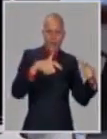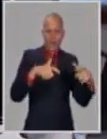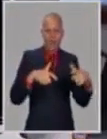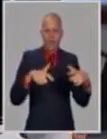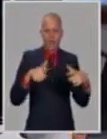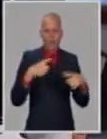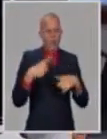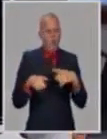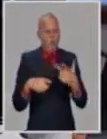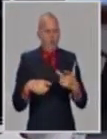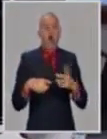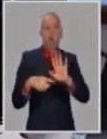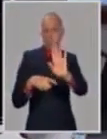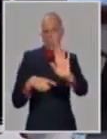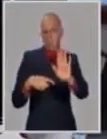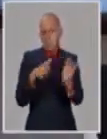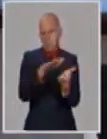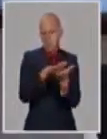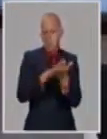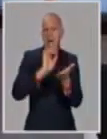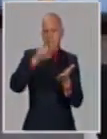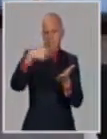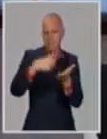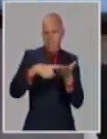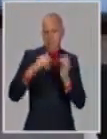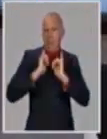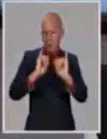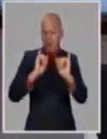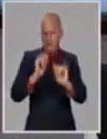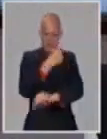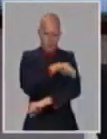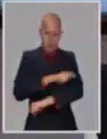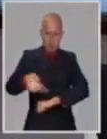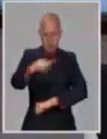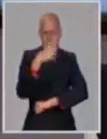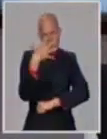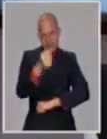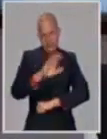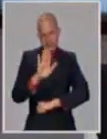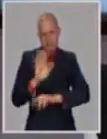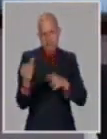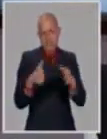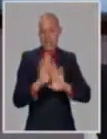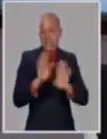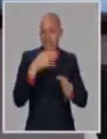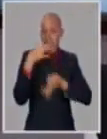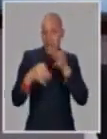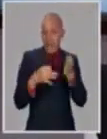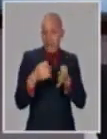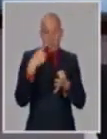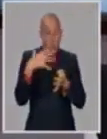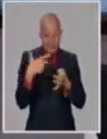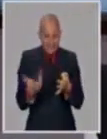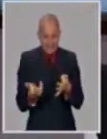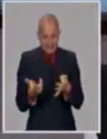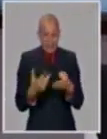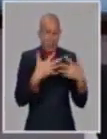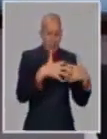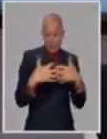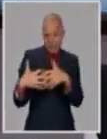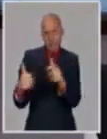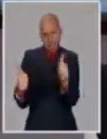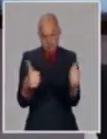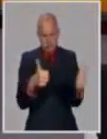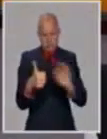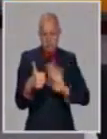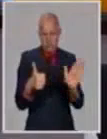información a nuestros televidentes sobre esos temas. Muy bien, marchan bien, los resultados hasta ahora son positivos, y eso nos da una garantía